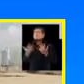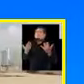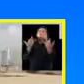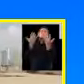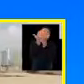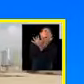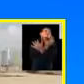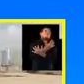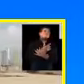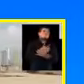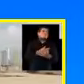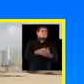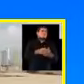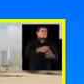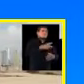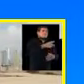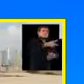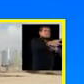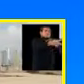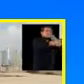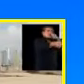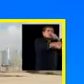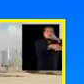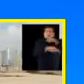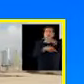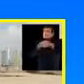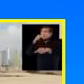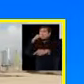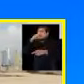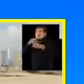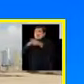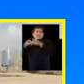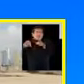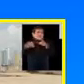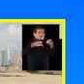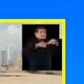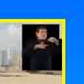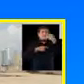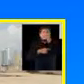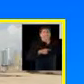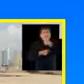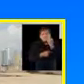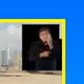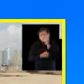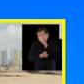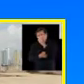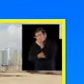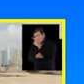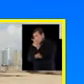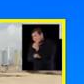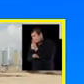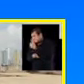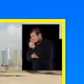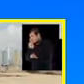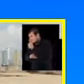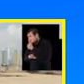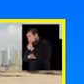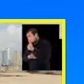Y a lo lejos las miradas de los niños en silencio